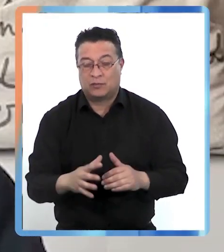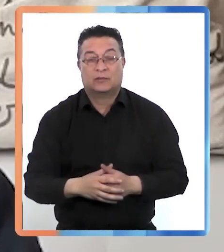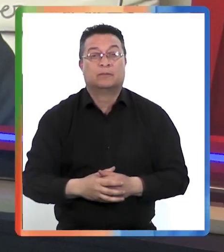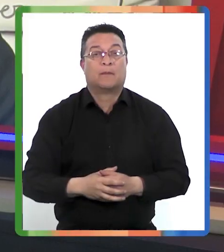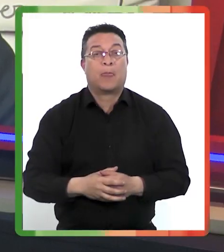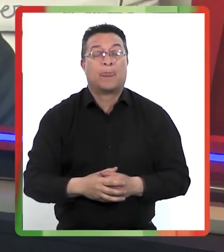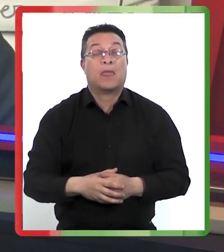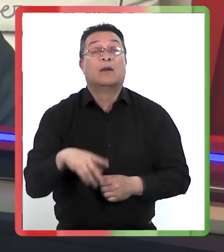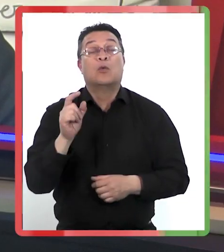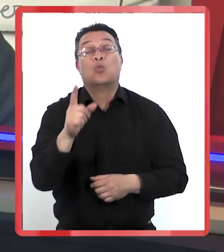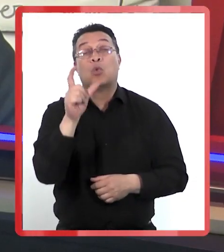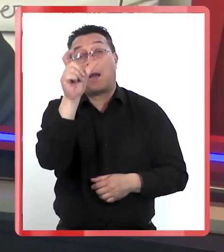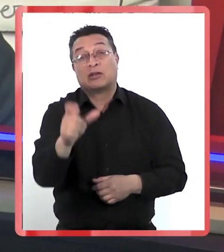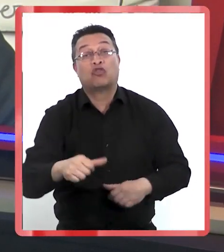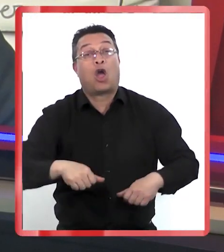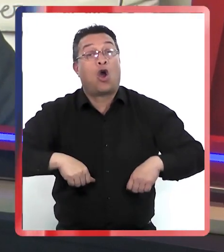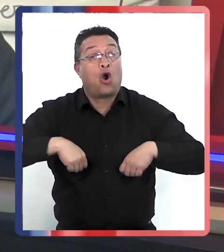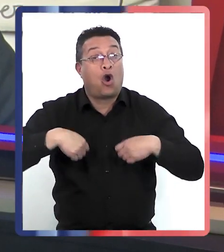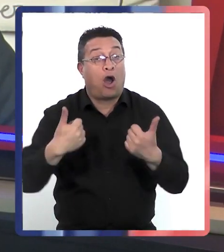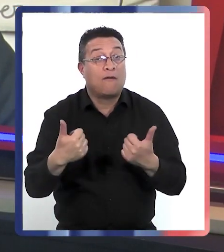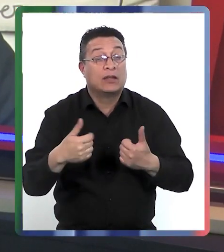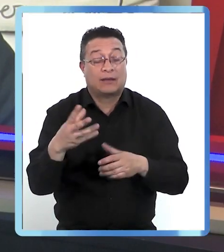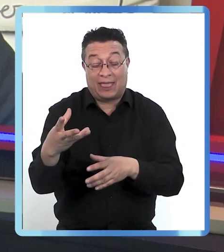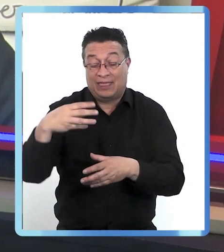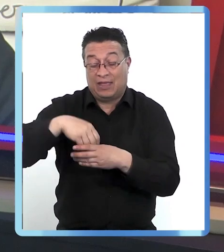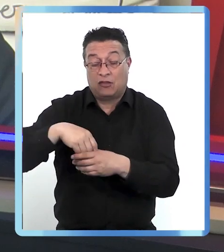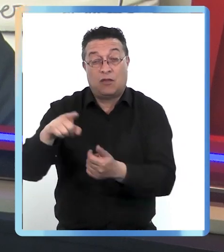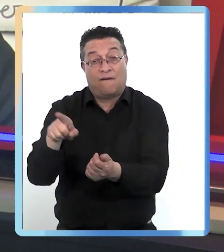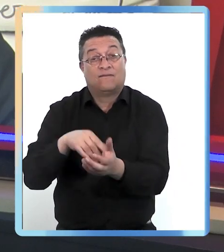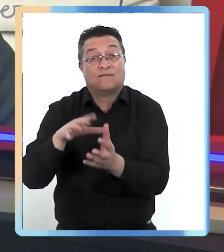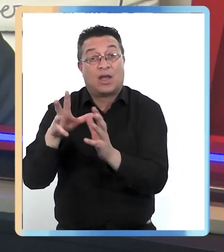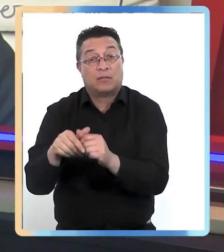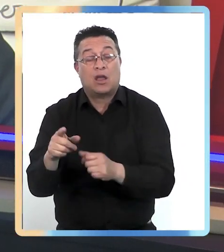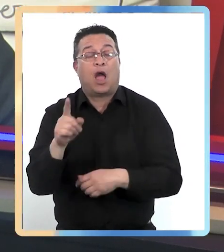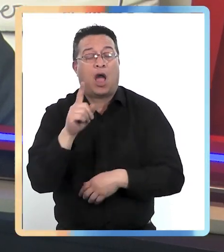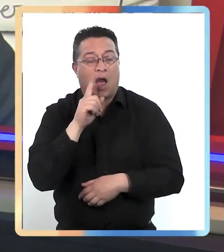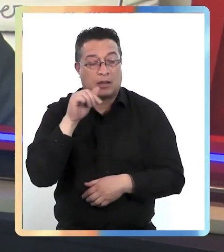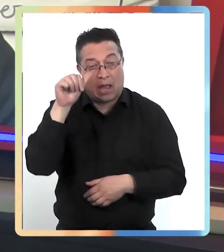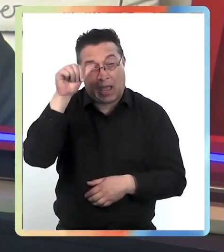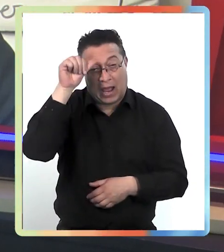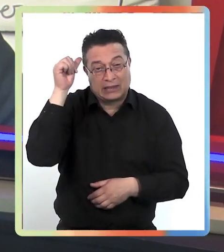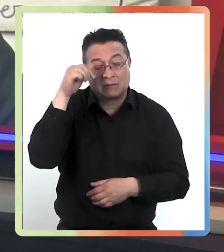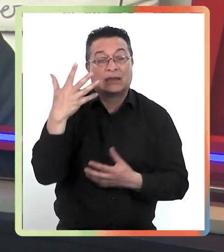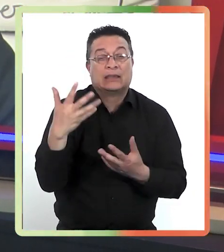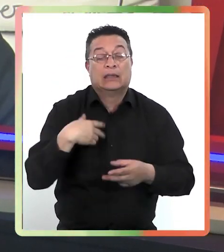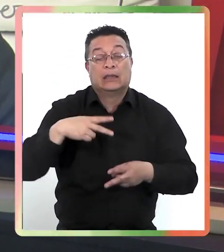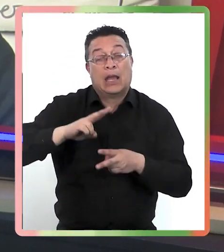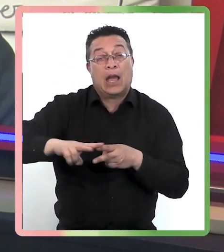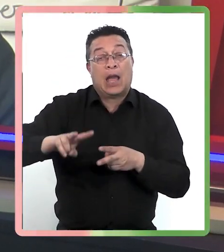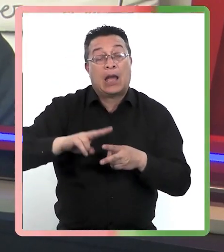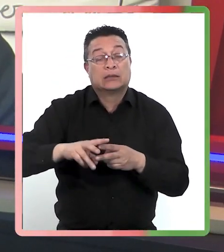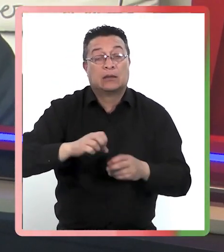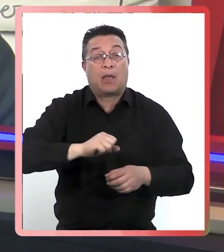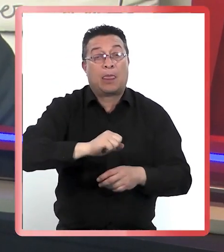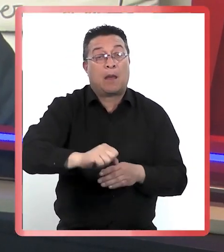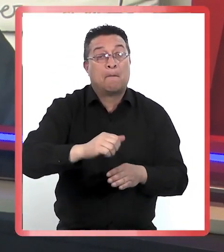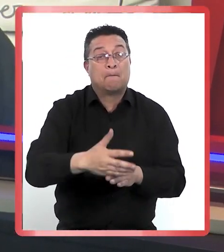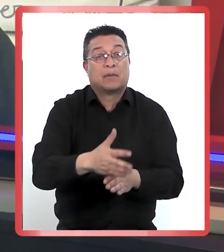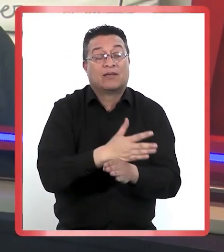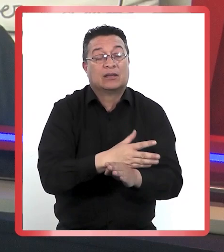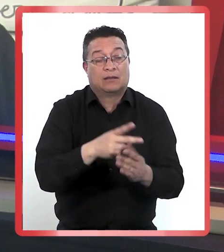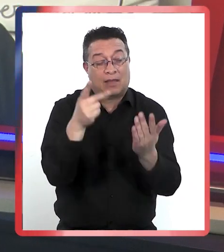Alzheimer. Y por ejemplo, una persona joven que dentro de su familia haya pacientes con Alzheimer, ¿qué puede hacer para prevenirlo